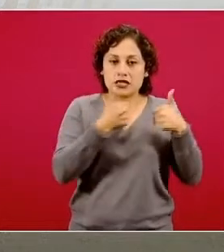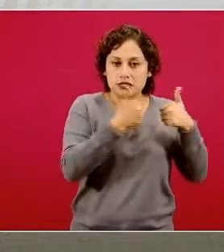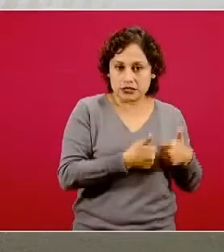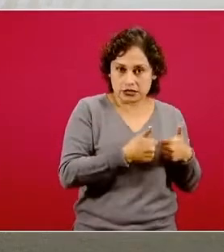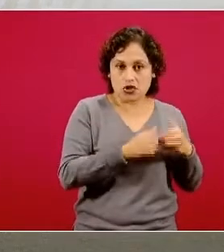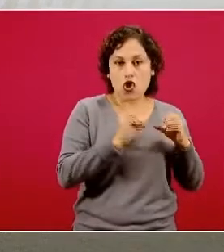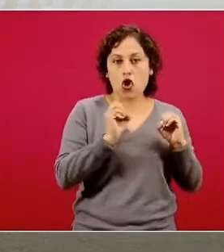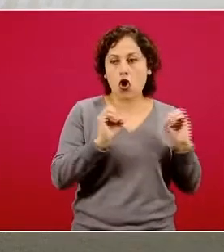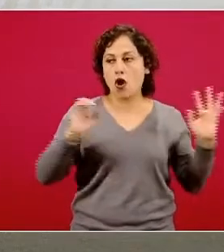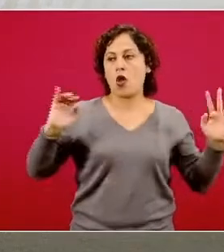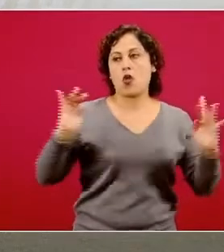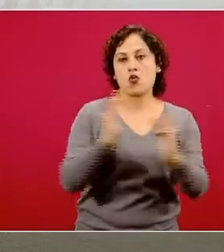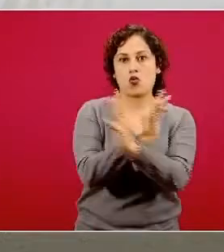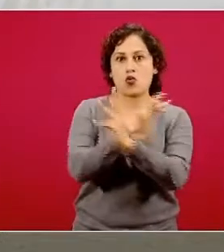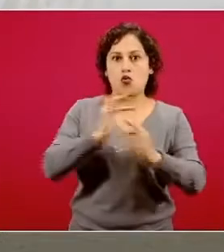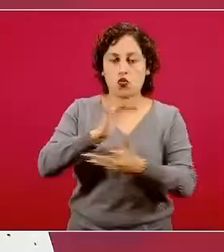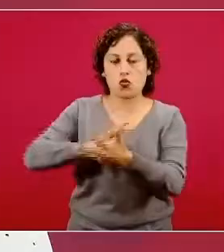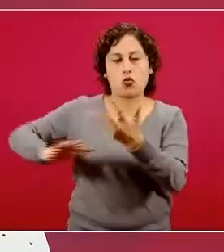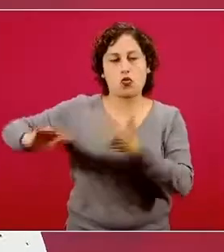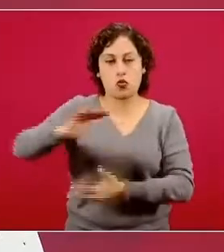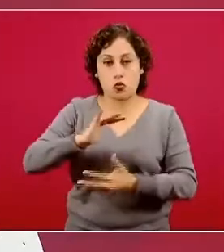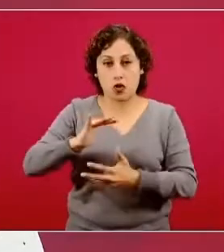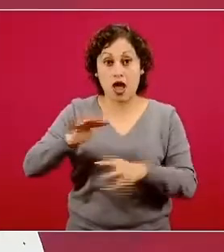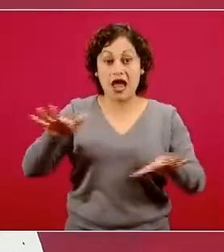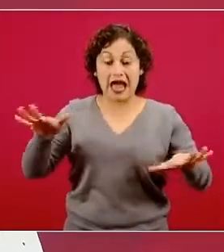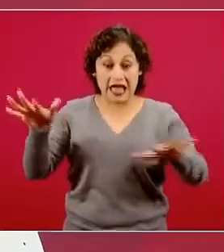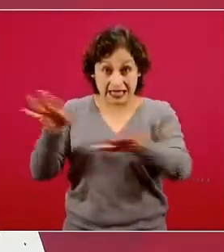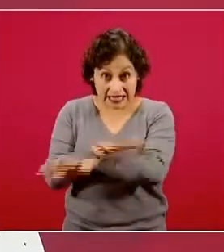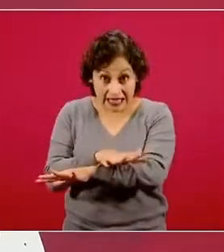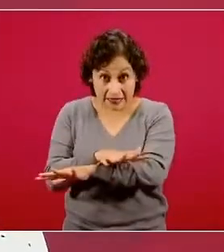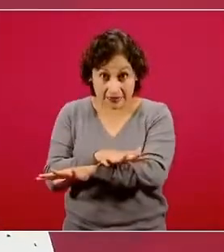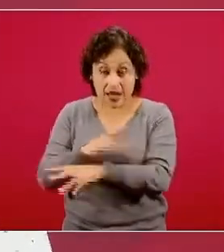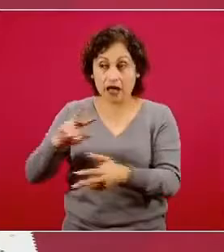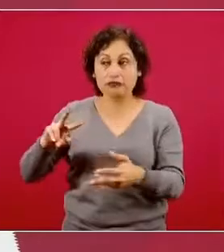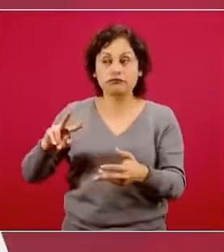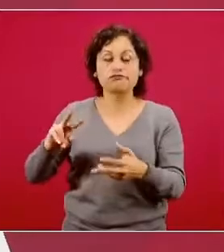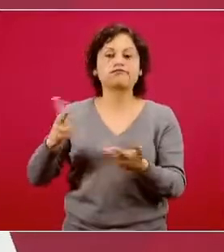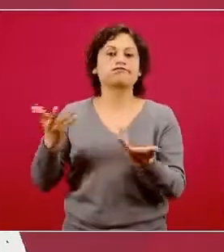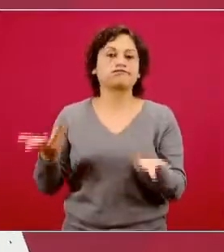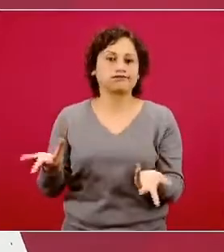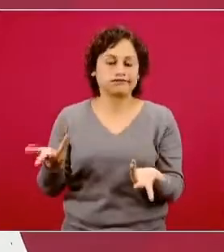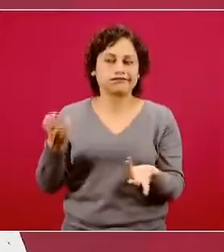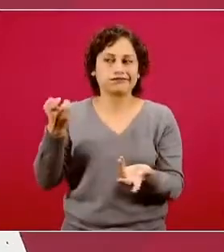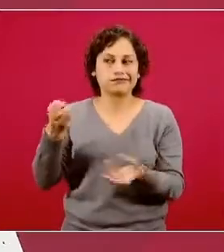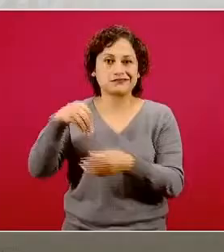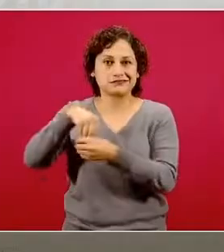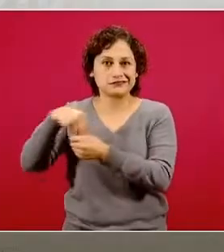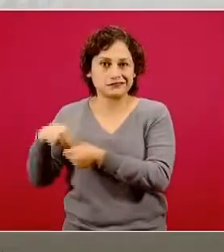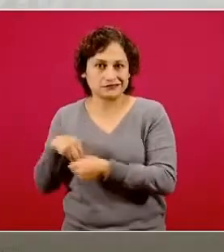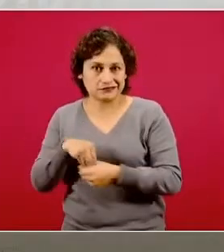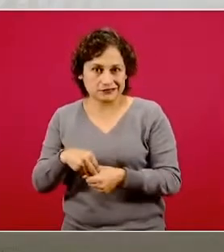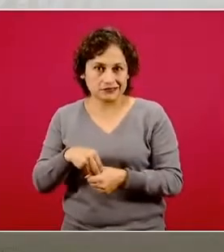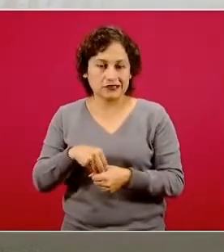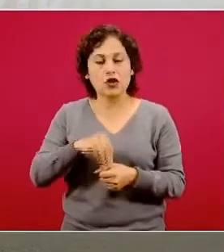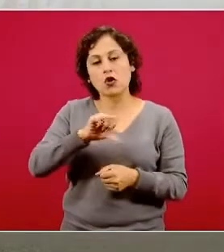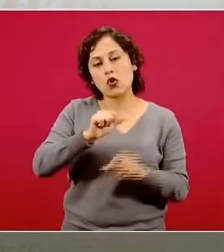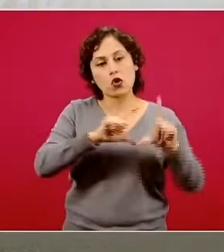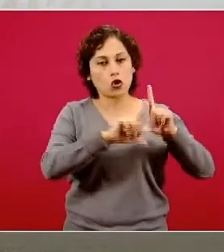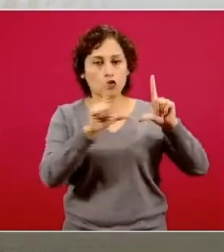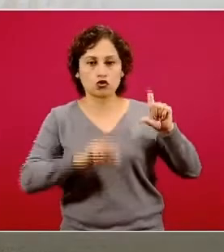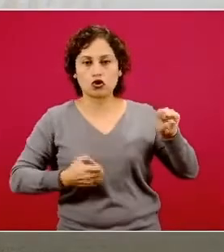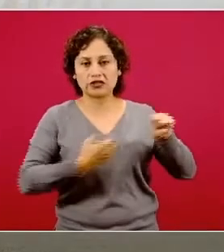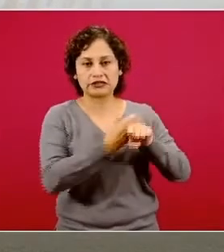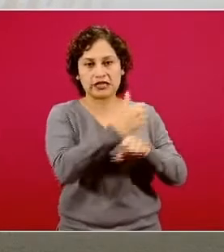moviliza probablemente lo que equivale a una pequeña ciudad en algún otro de nuestros bellos